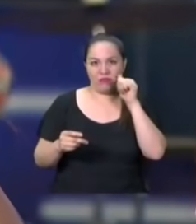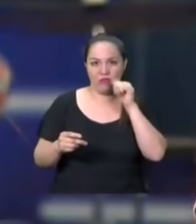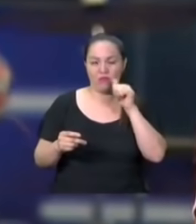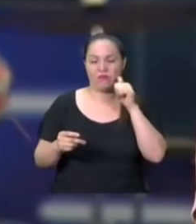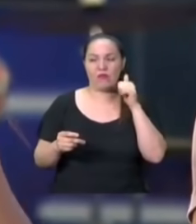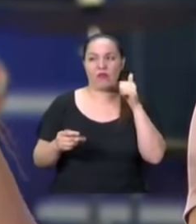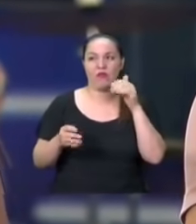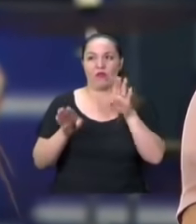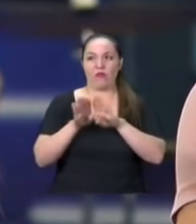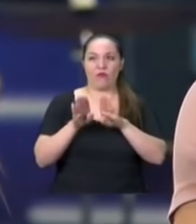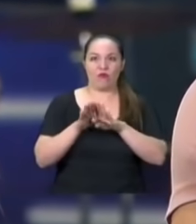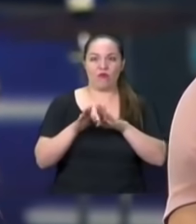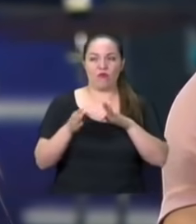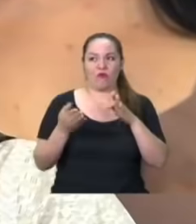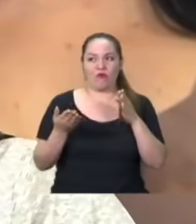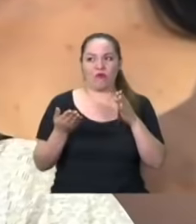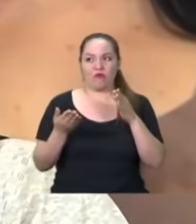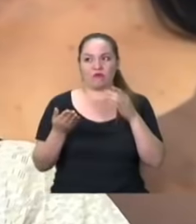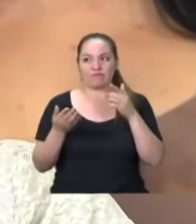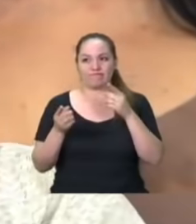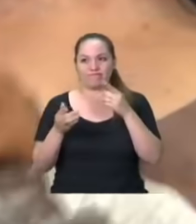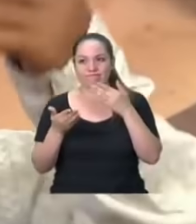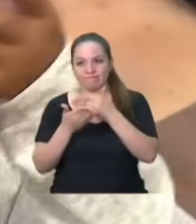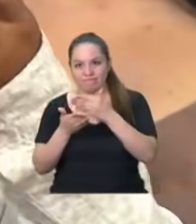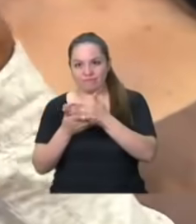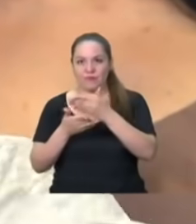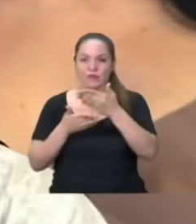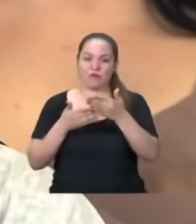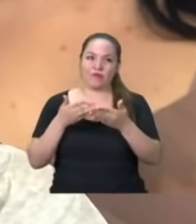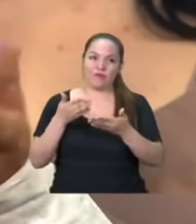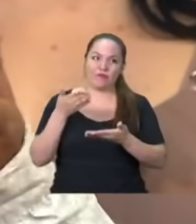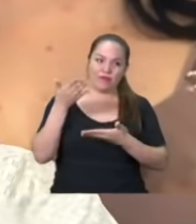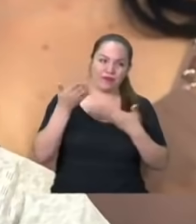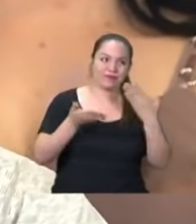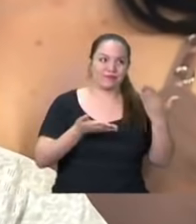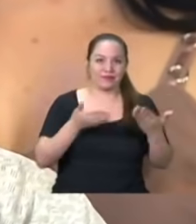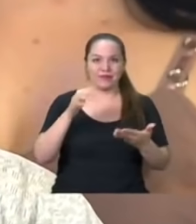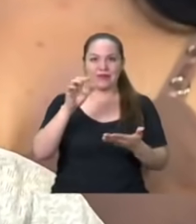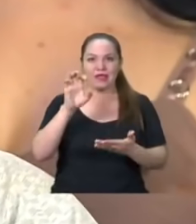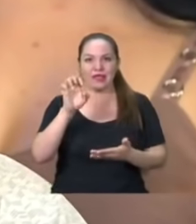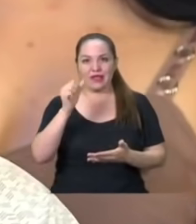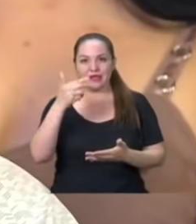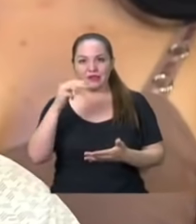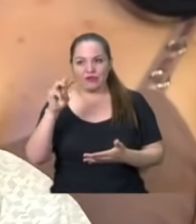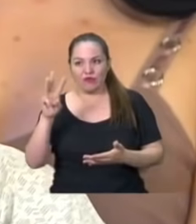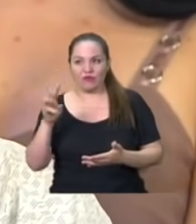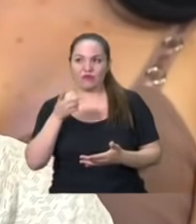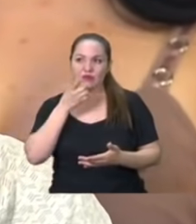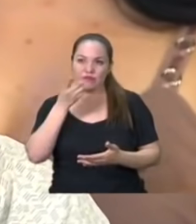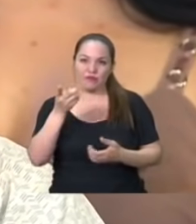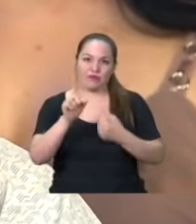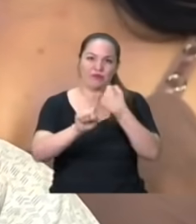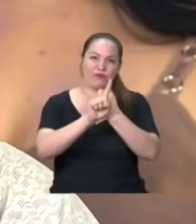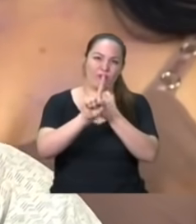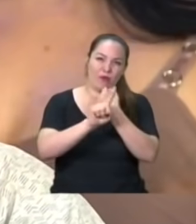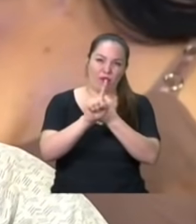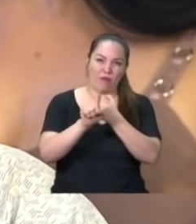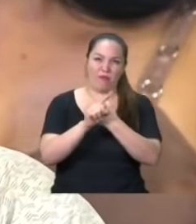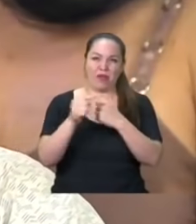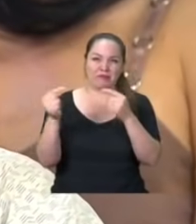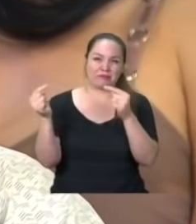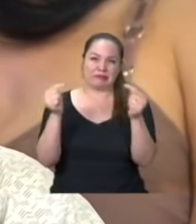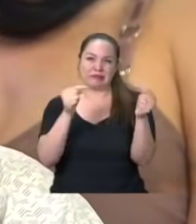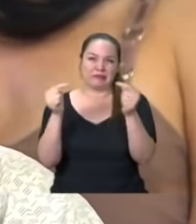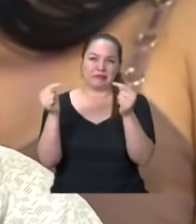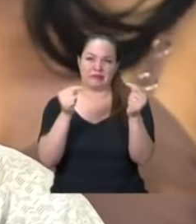pues, que todo esto es show. Bueno, con todo respeto a Imelda, te amo. Saludo, mucho. Saludos, Imelda. Eres tóxica. Ok, yo. Aquí,